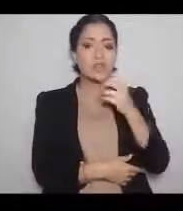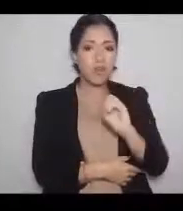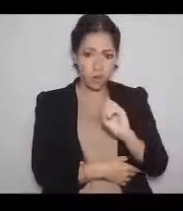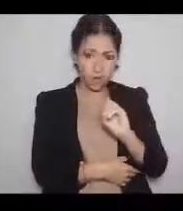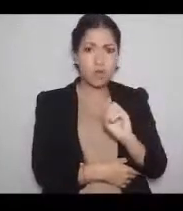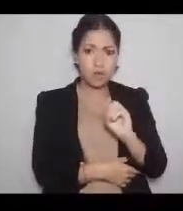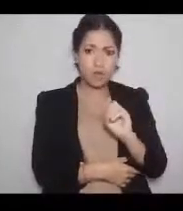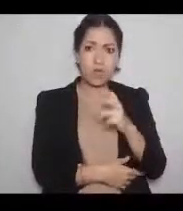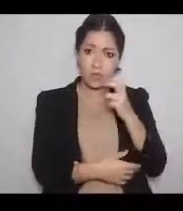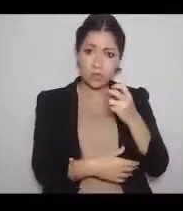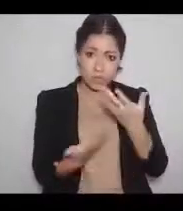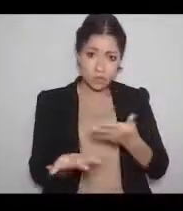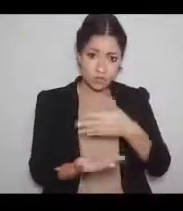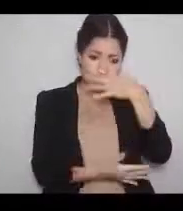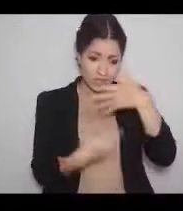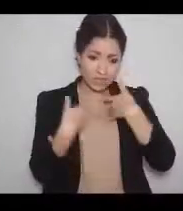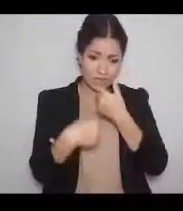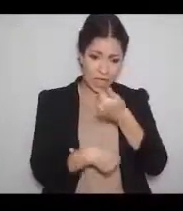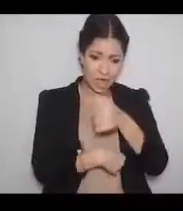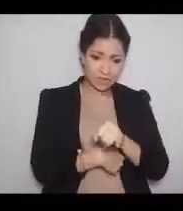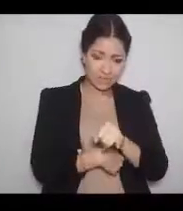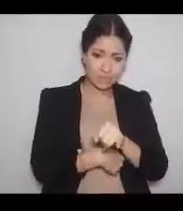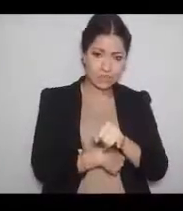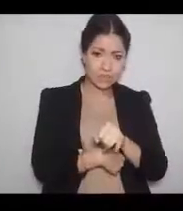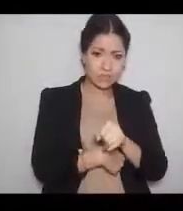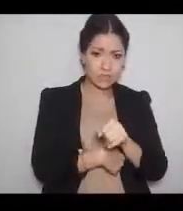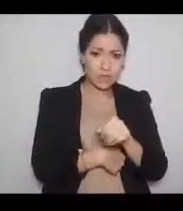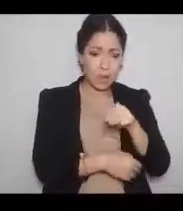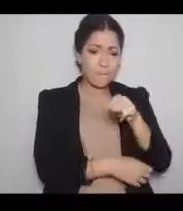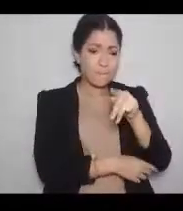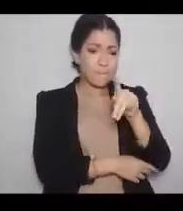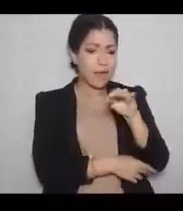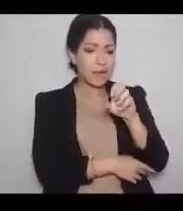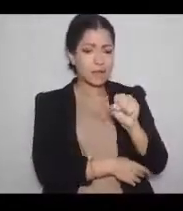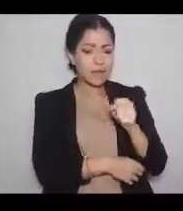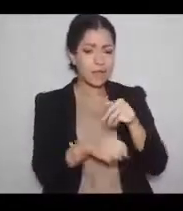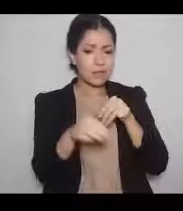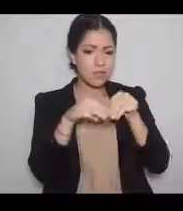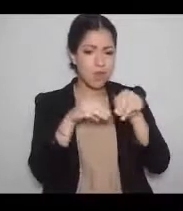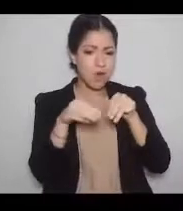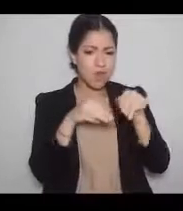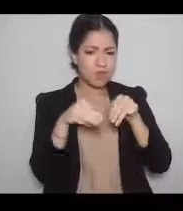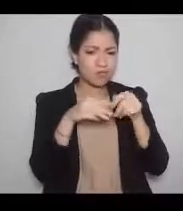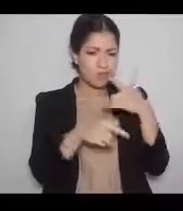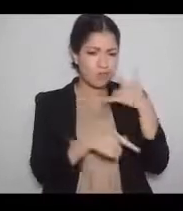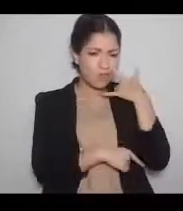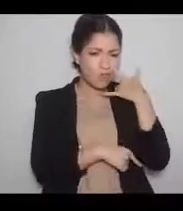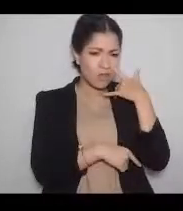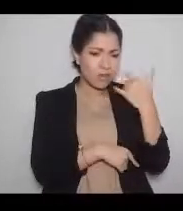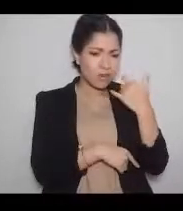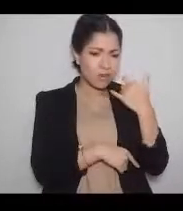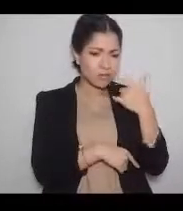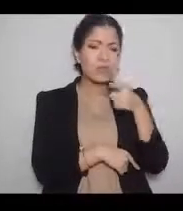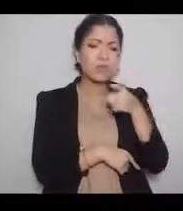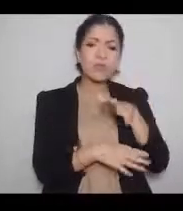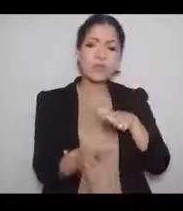¿Entiendes el universo? Marte se mueve en forma caprichosa. Descífralo,